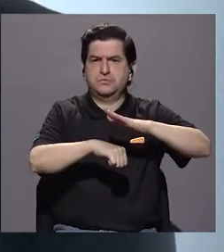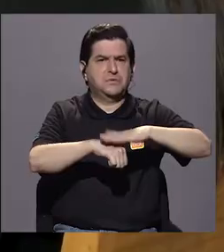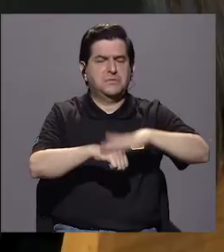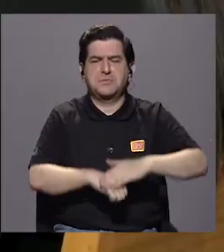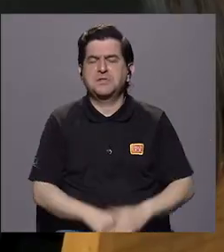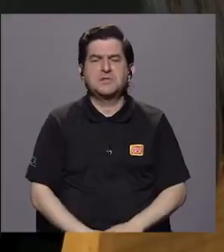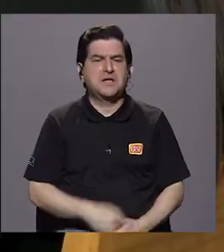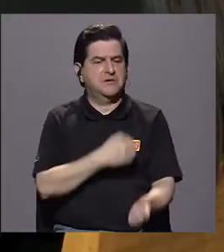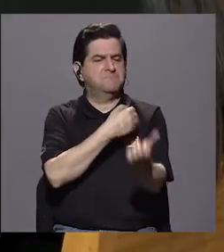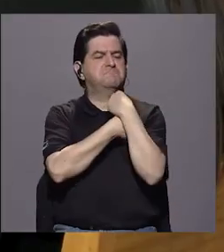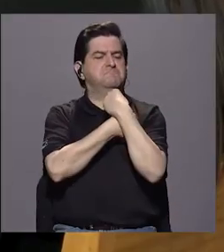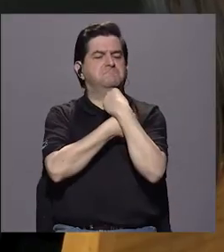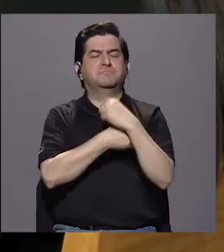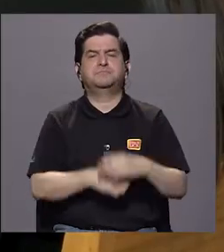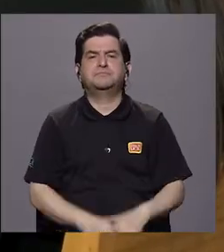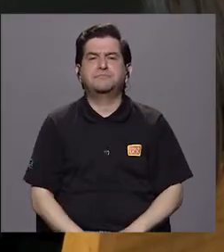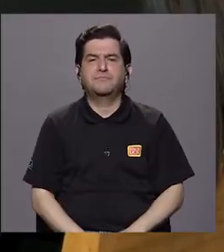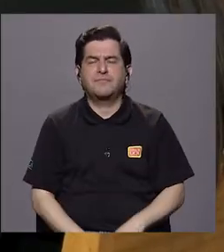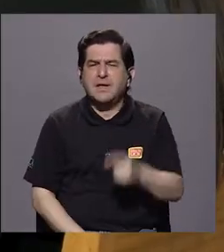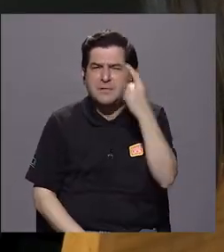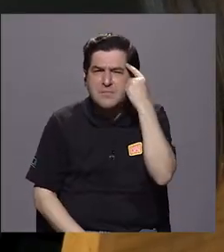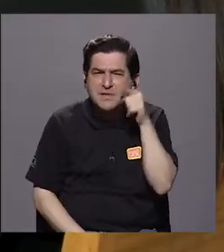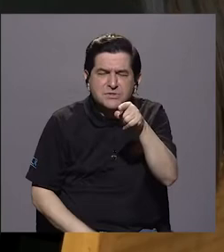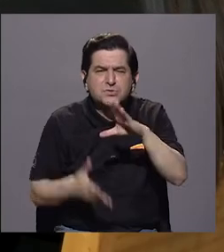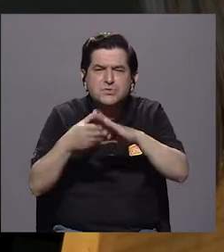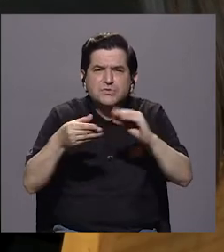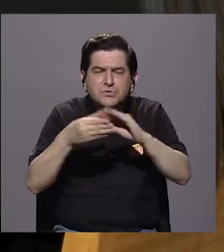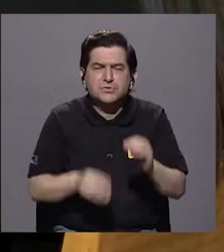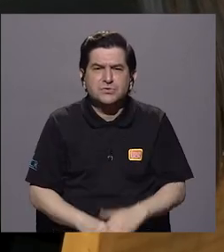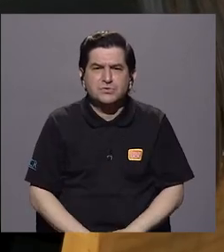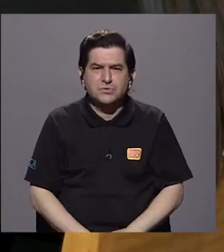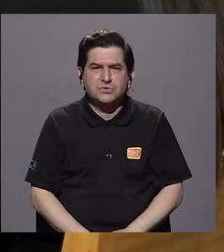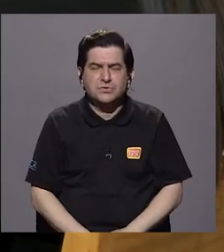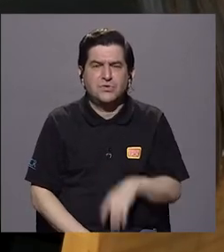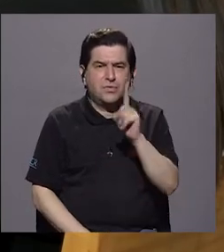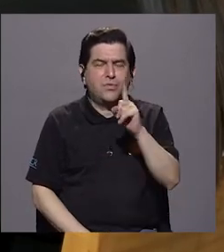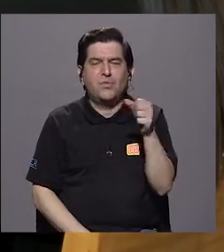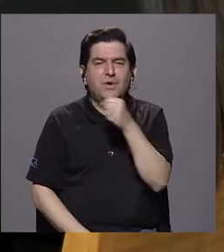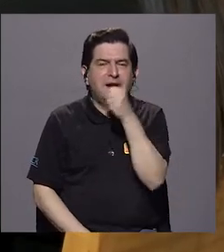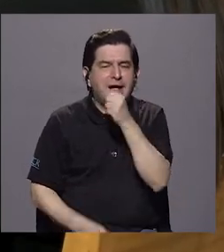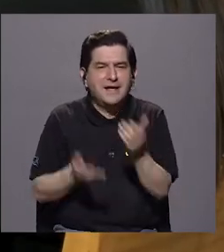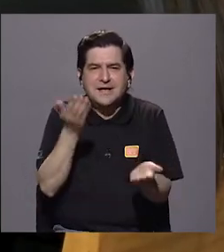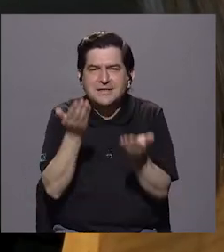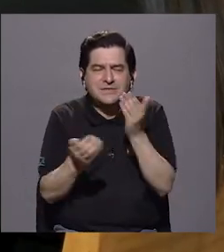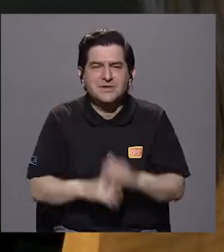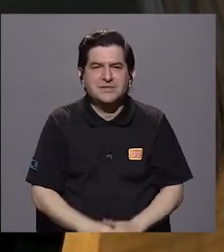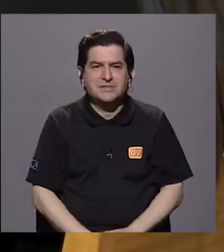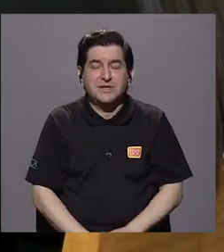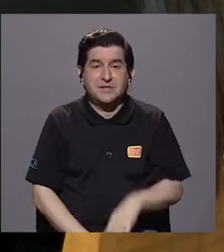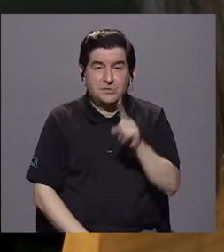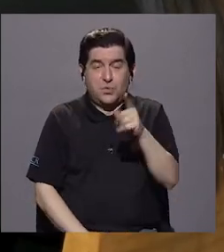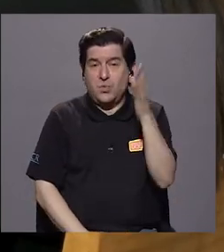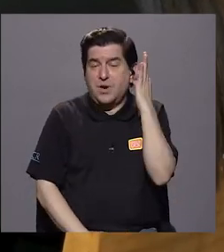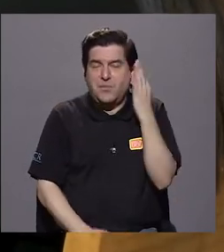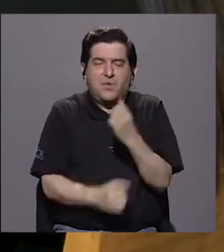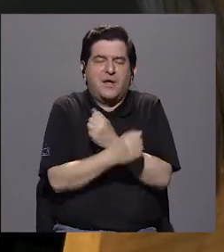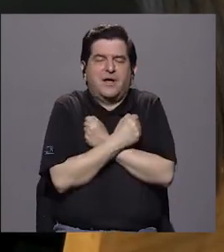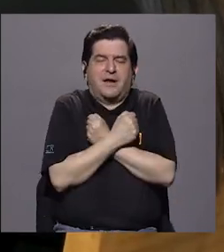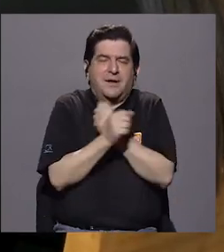vencer. Pienso, mientras usted hace todo ese relato, que matice así una canción como Cuando una mujer ama, que